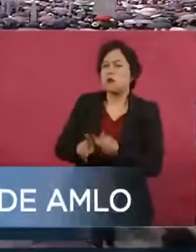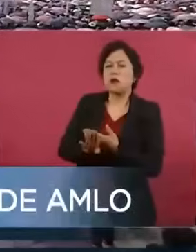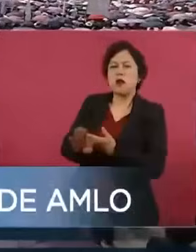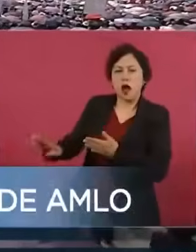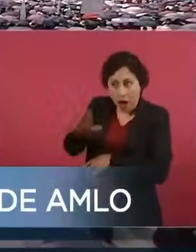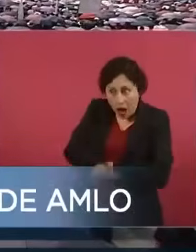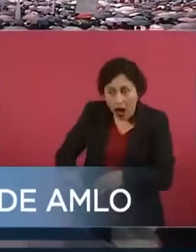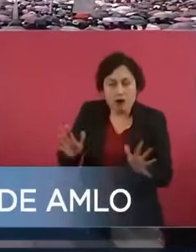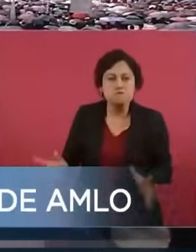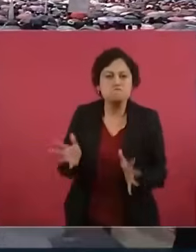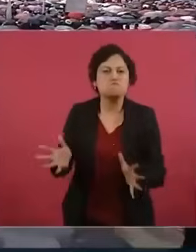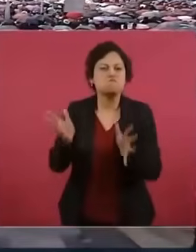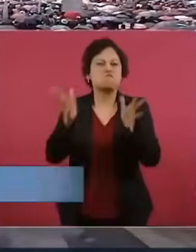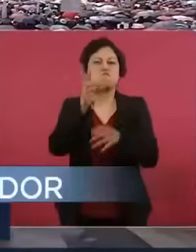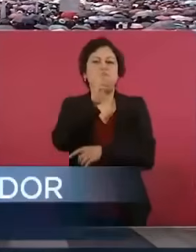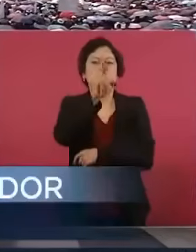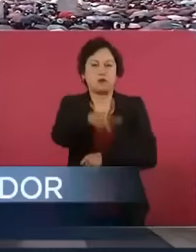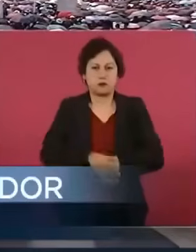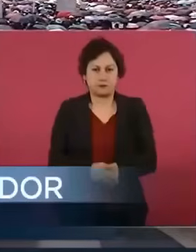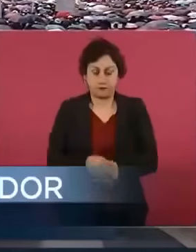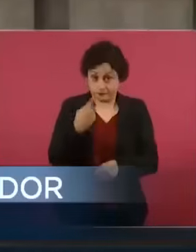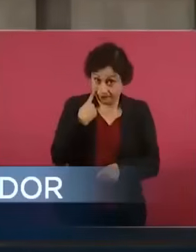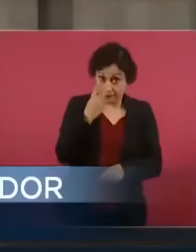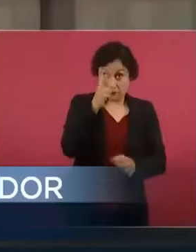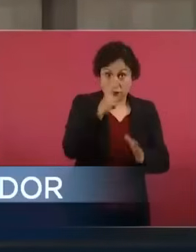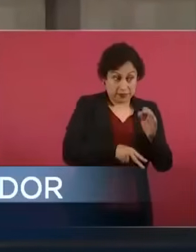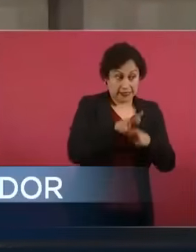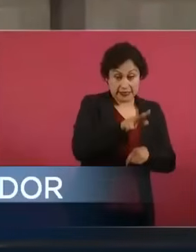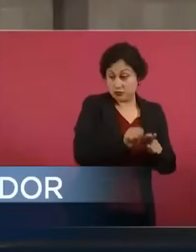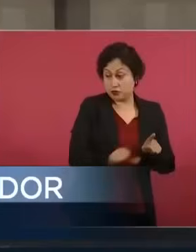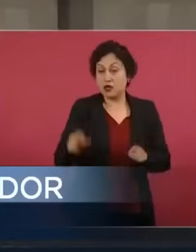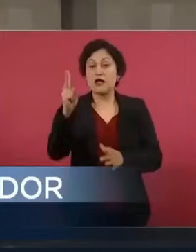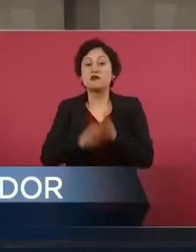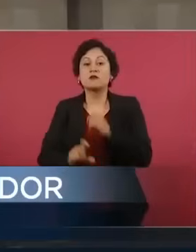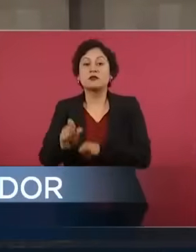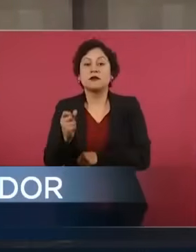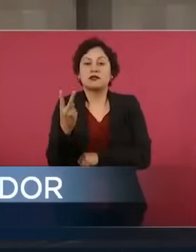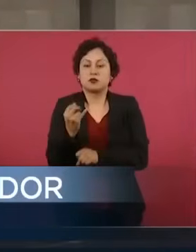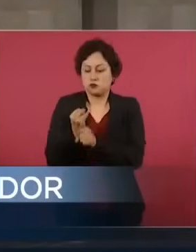De 2018 a 2022, según el INEGI, salieron de la pobreza